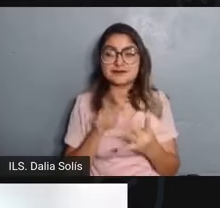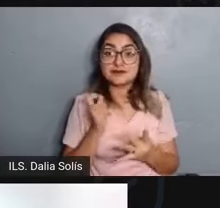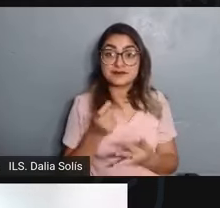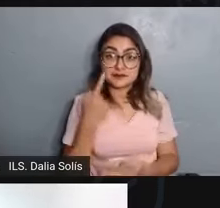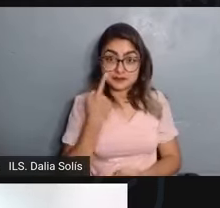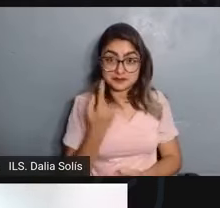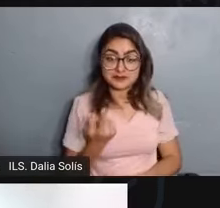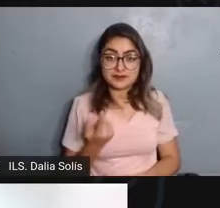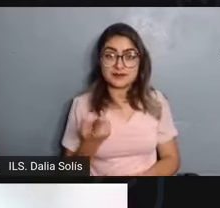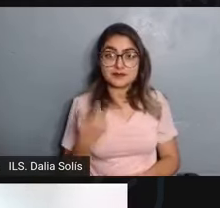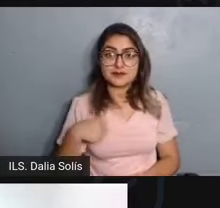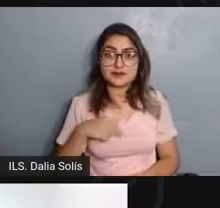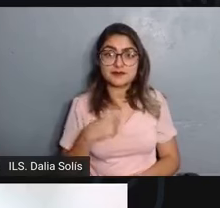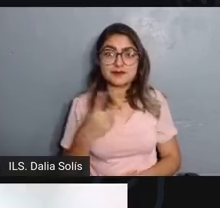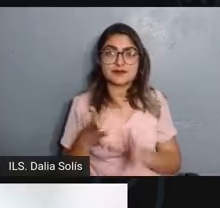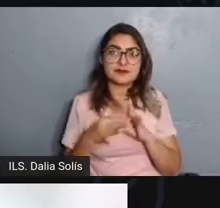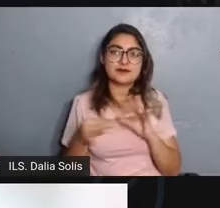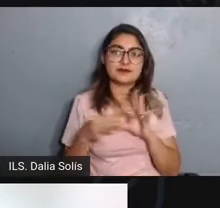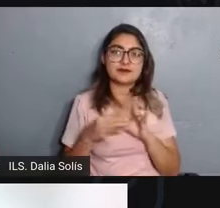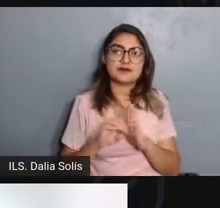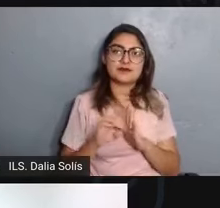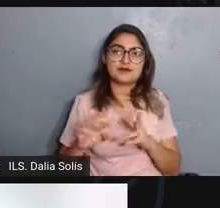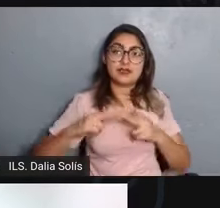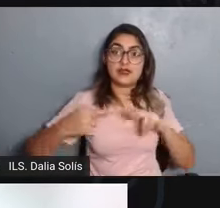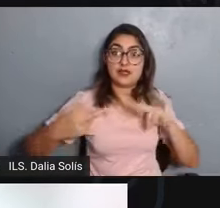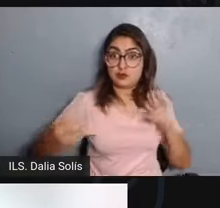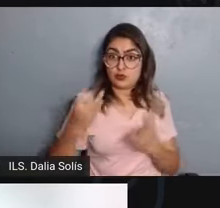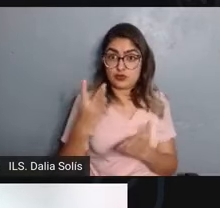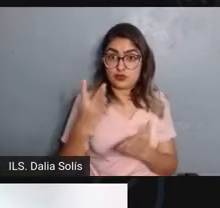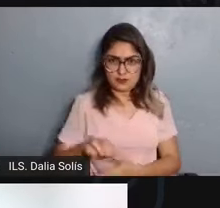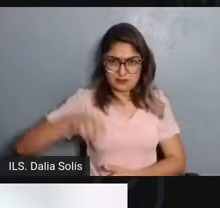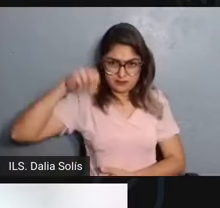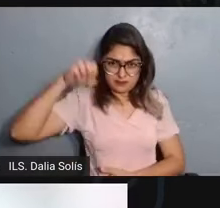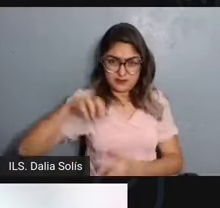otro componente que tenemos aquí es el género. El género